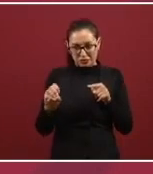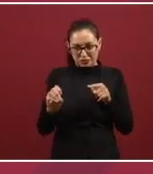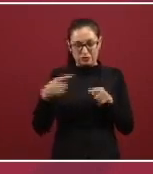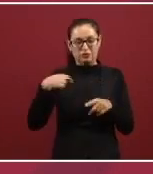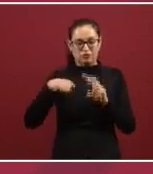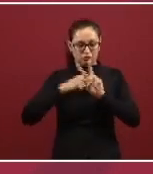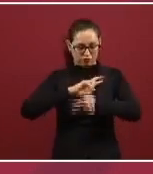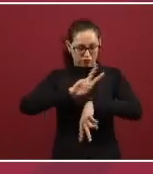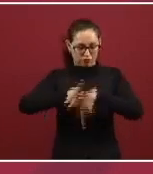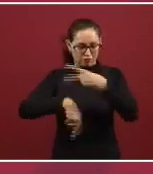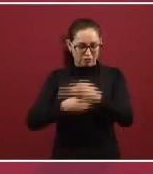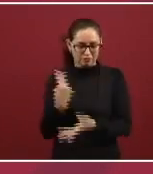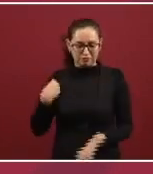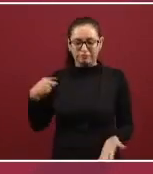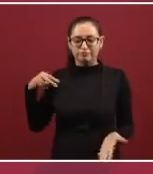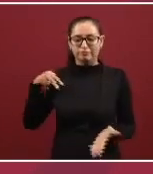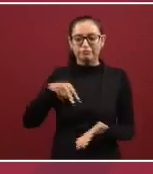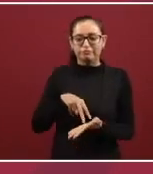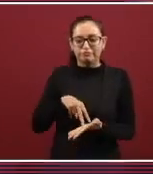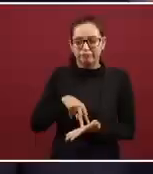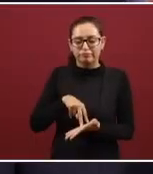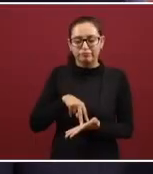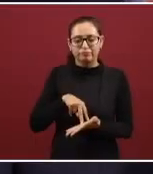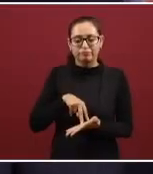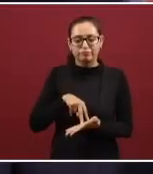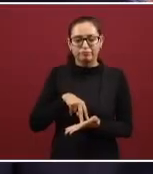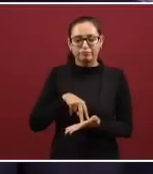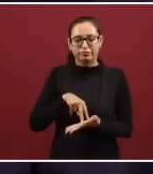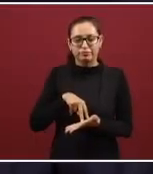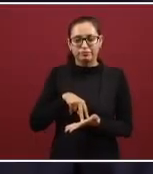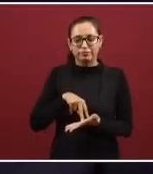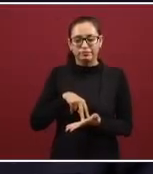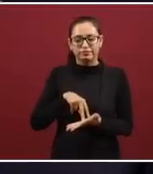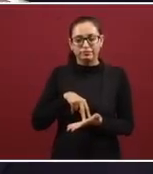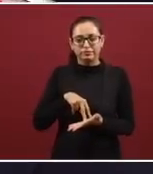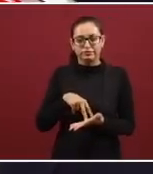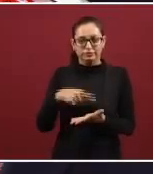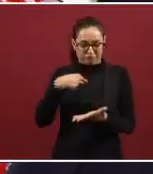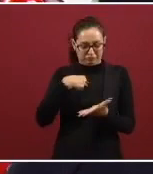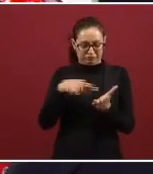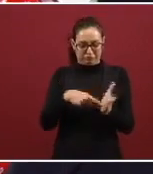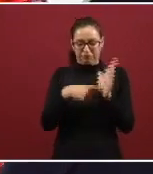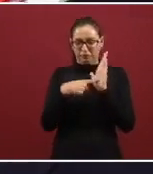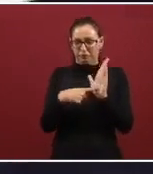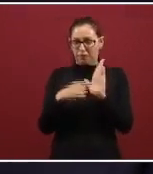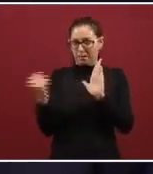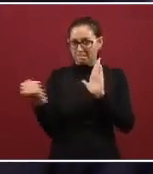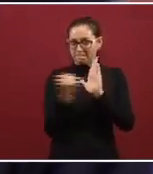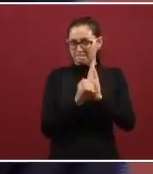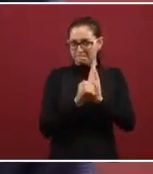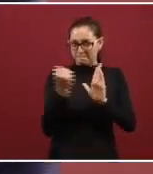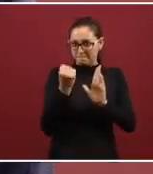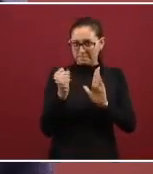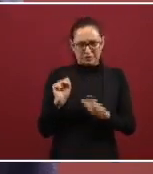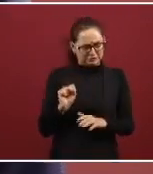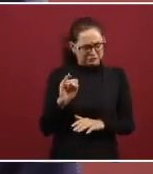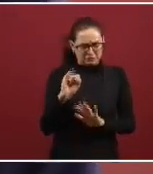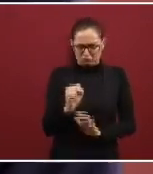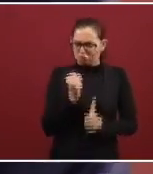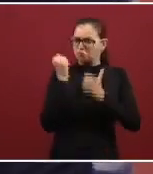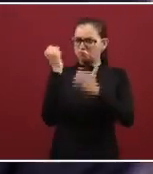acto y yo llevaba ya la autorización de